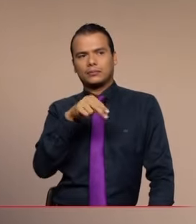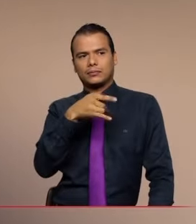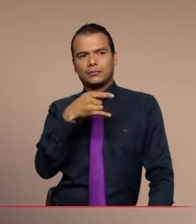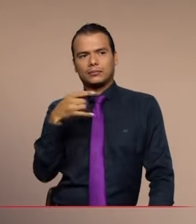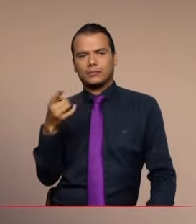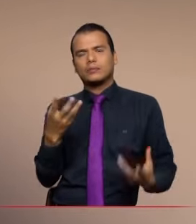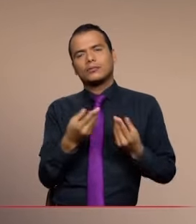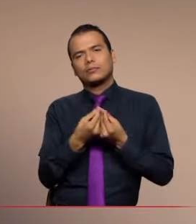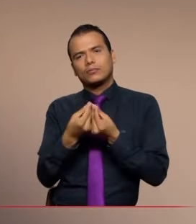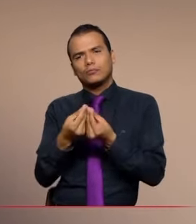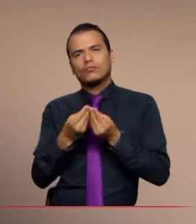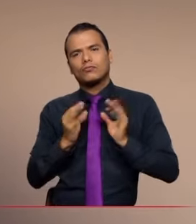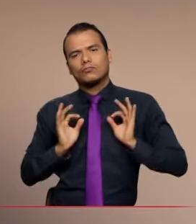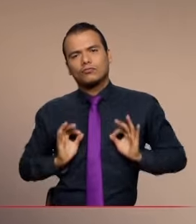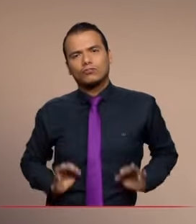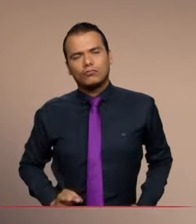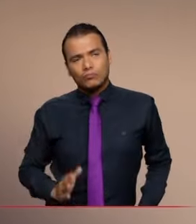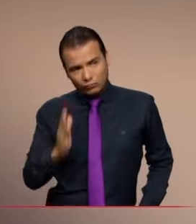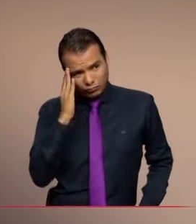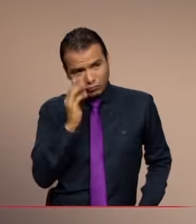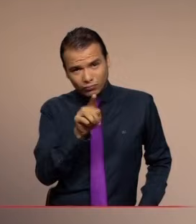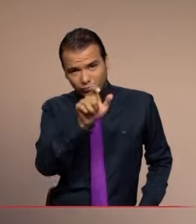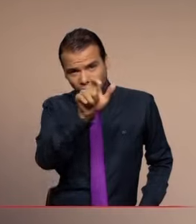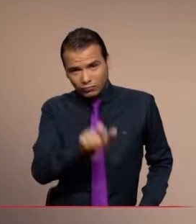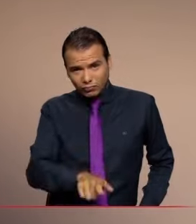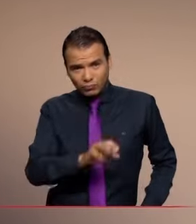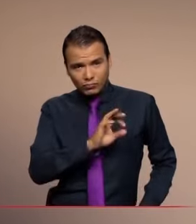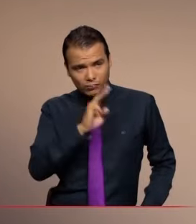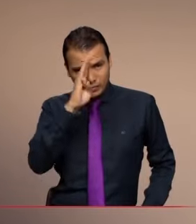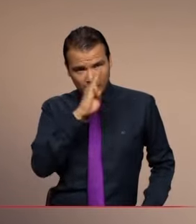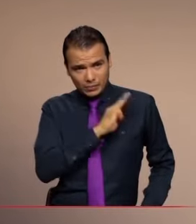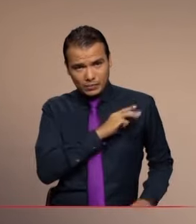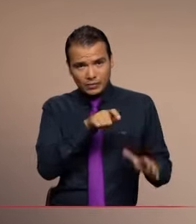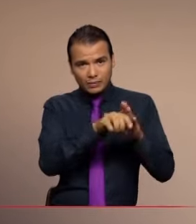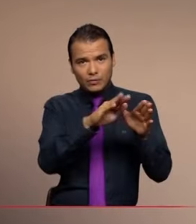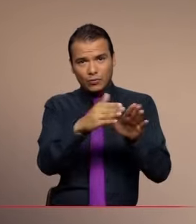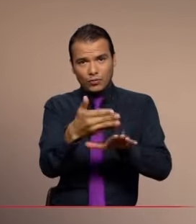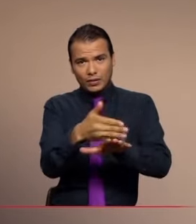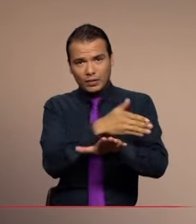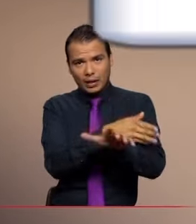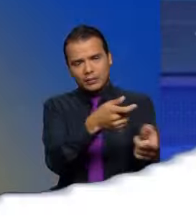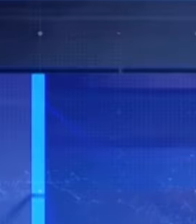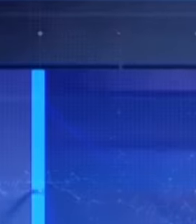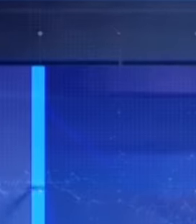el Carmelo. La comunidad quedó en medio del fuego cruzado.